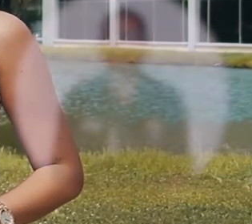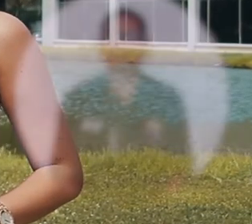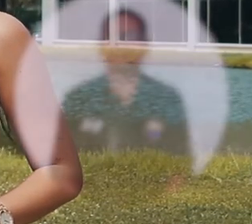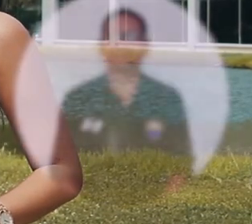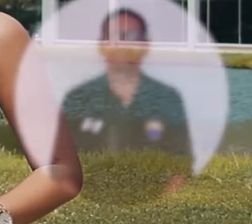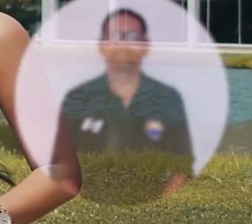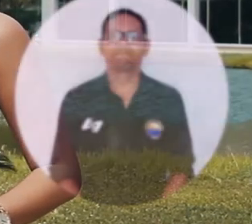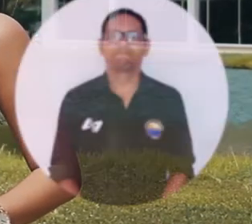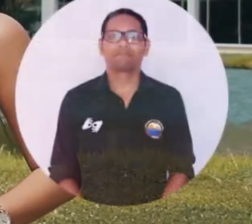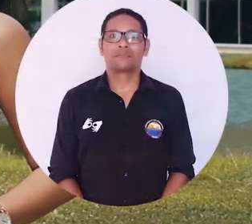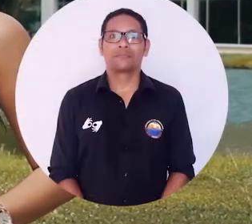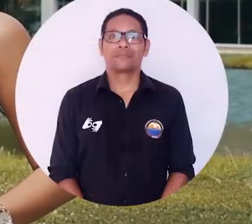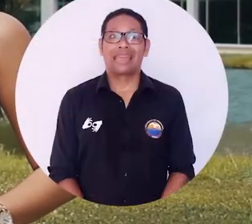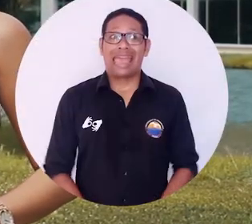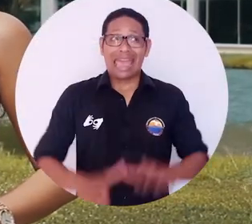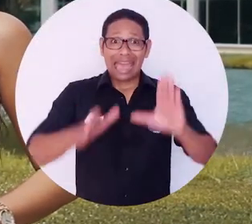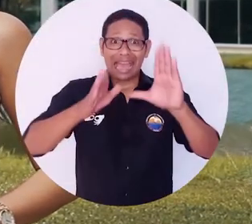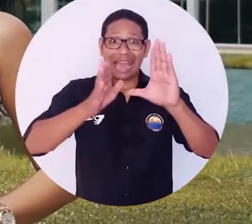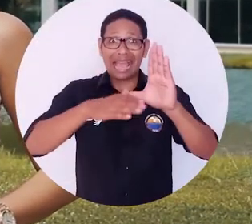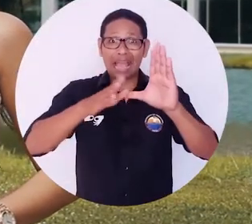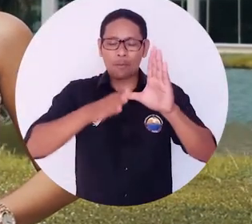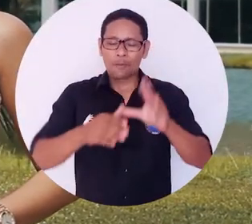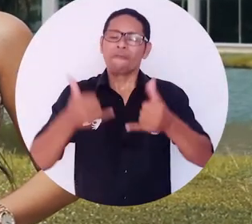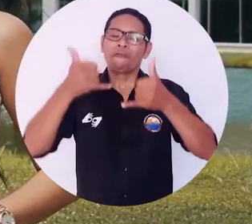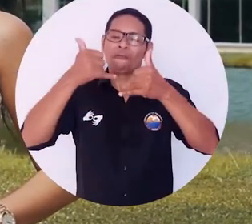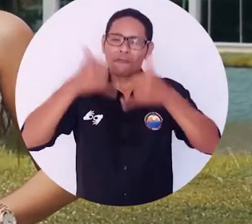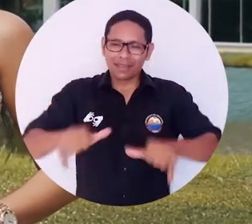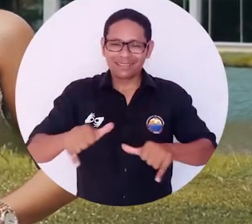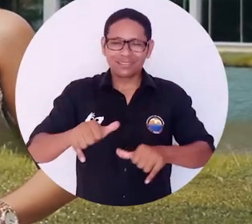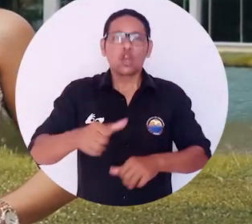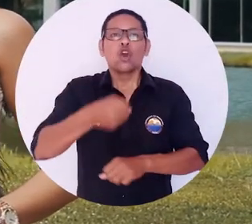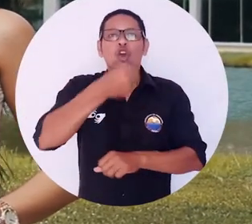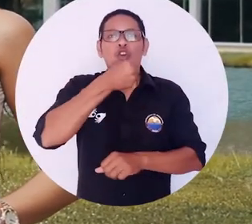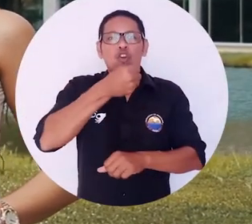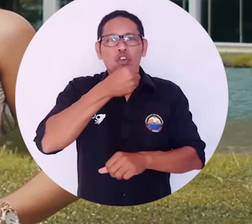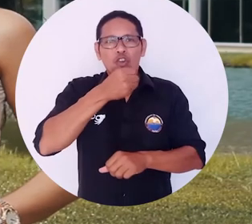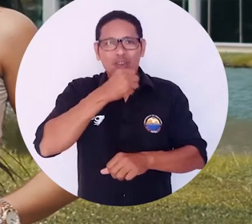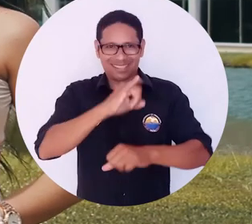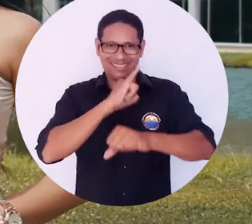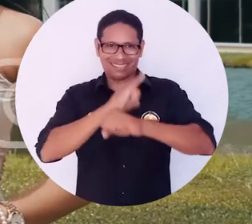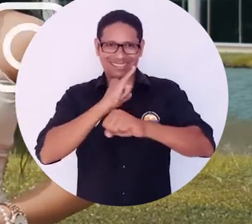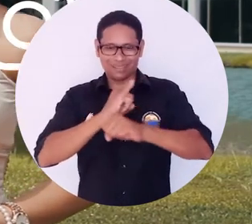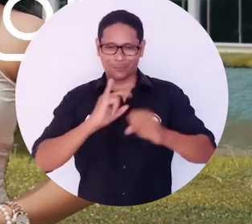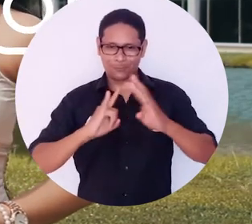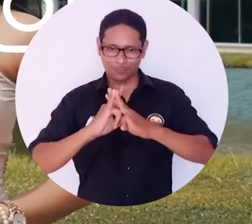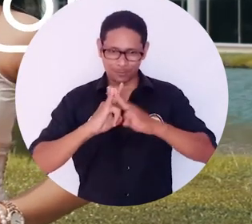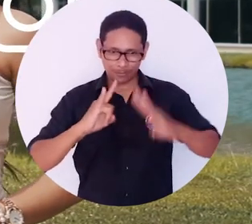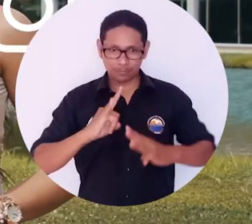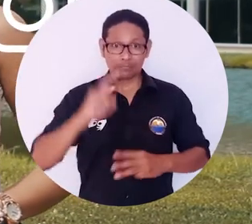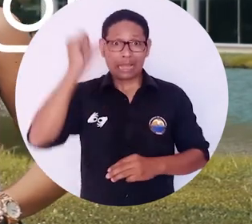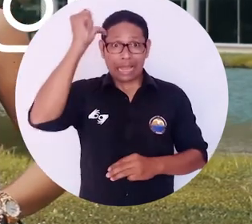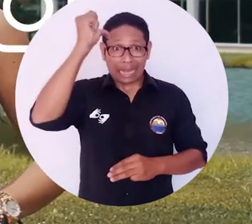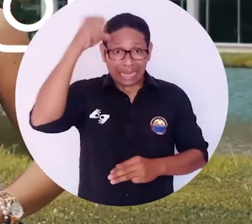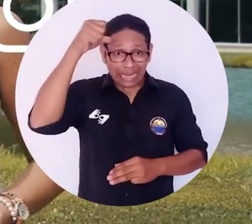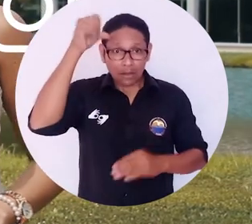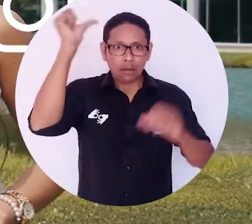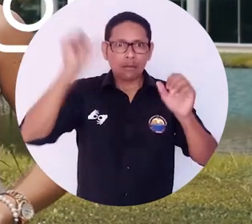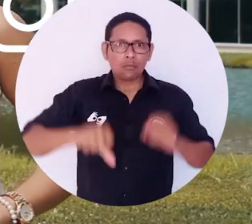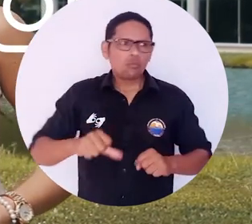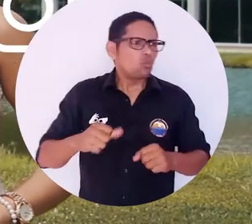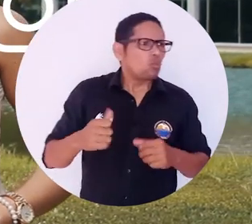Hemos llegado al final del Campus TV, programa institucional de la Universidad del Magdalena. Recuerden seguirnos en nuestras